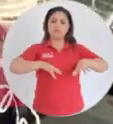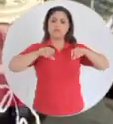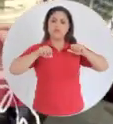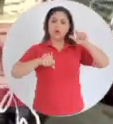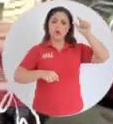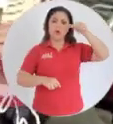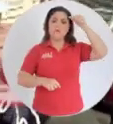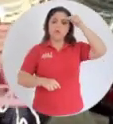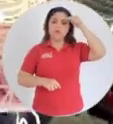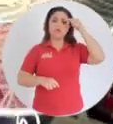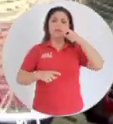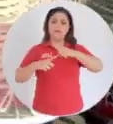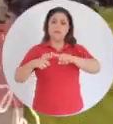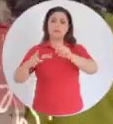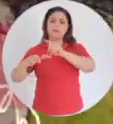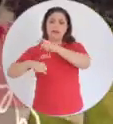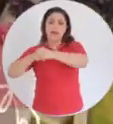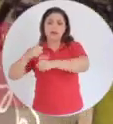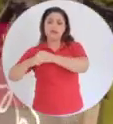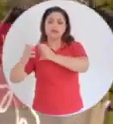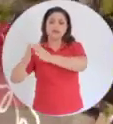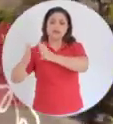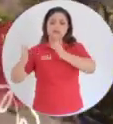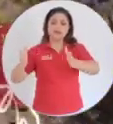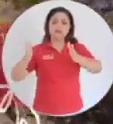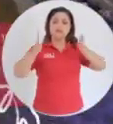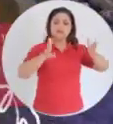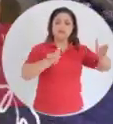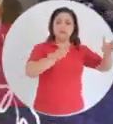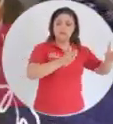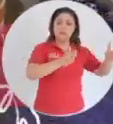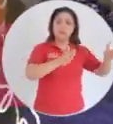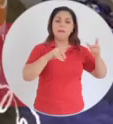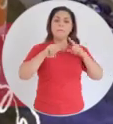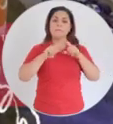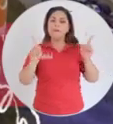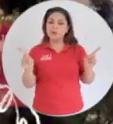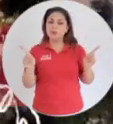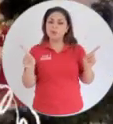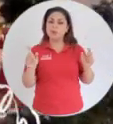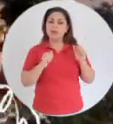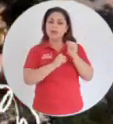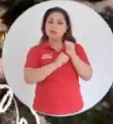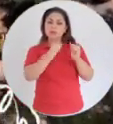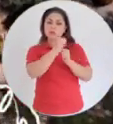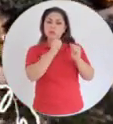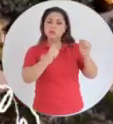el gobierno en varios periodos. Pero tampoco la estructura de poder se había